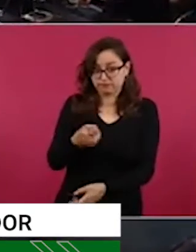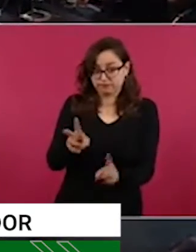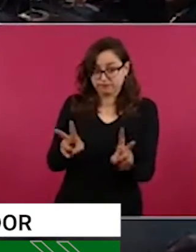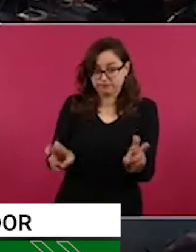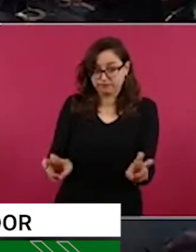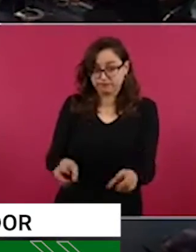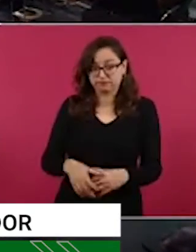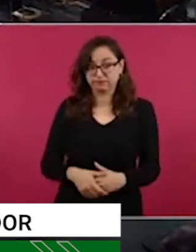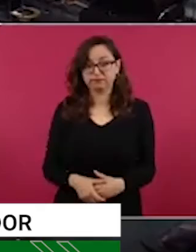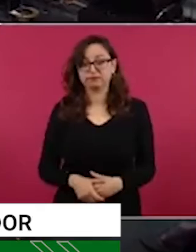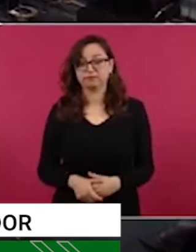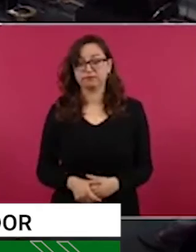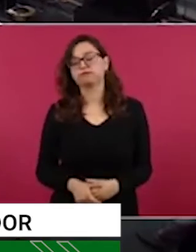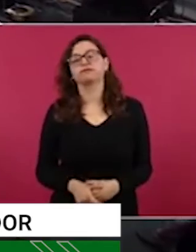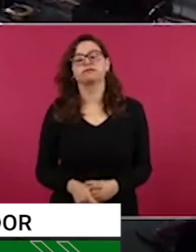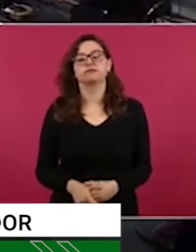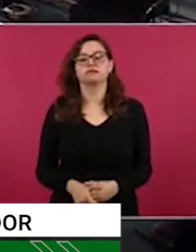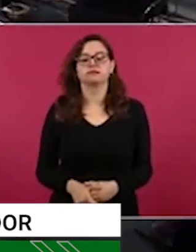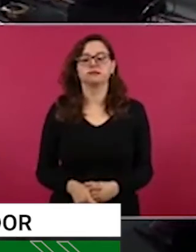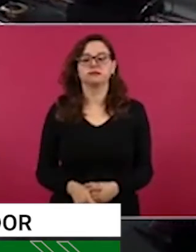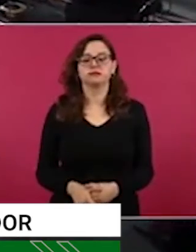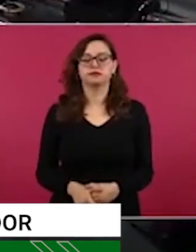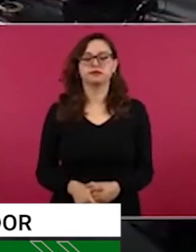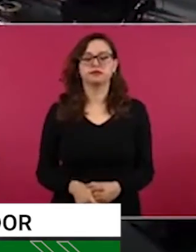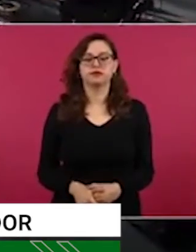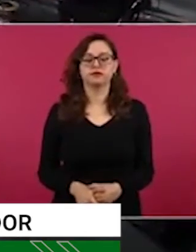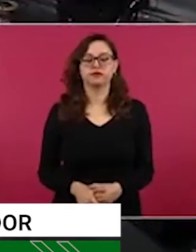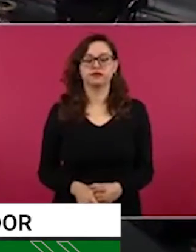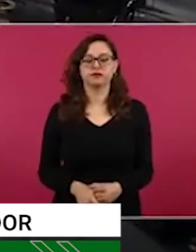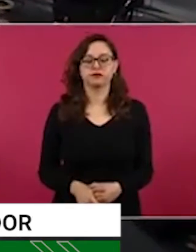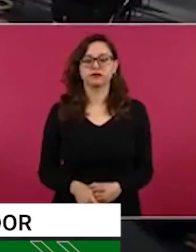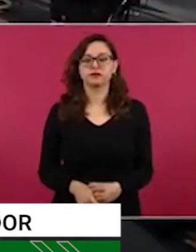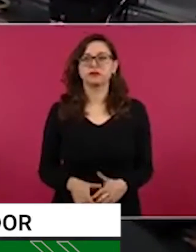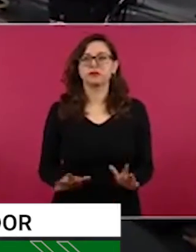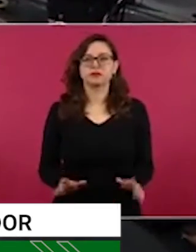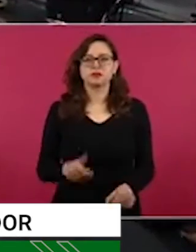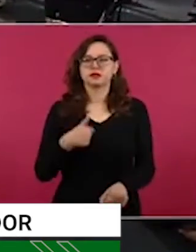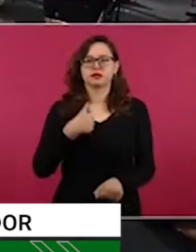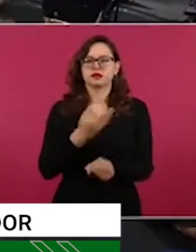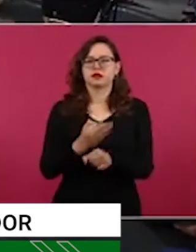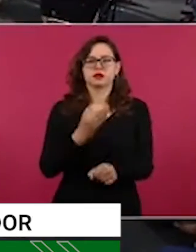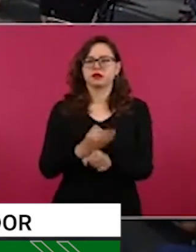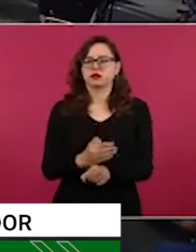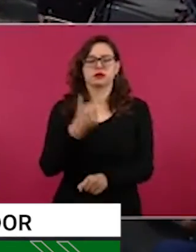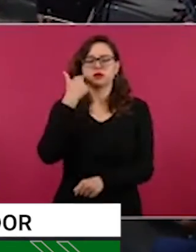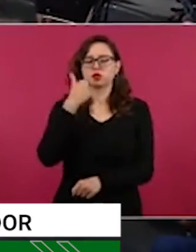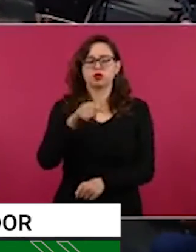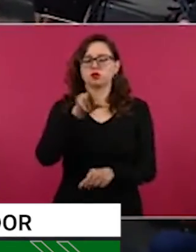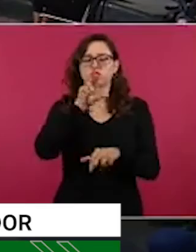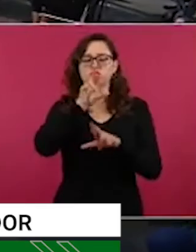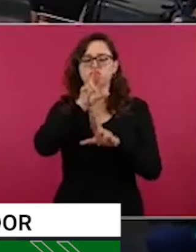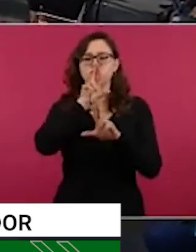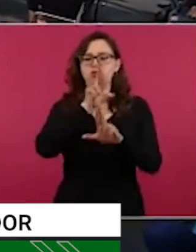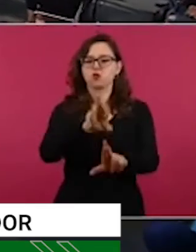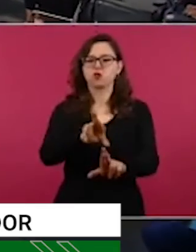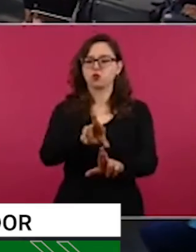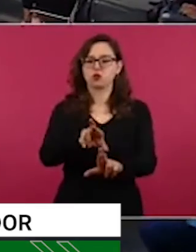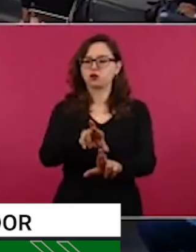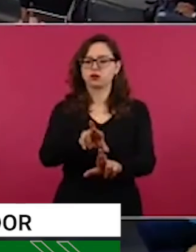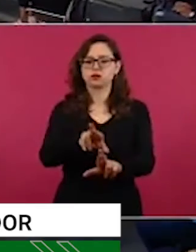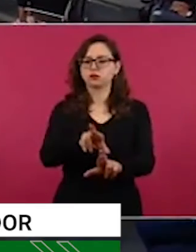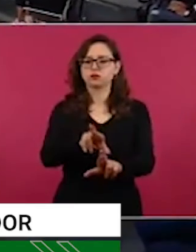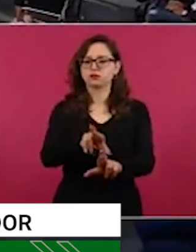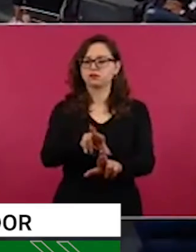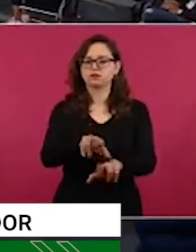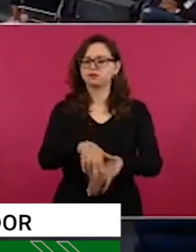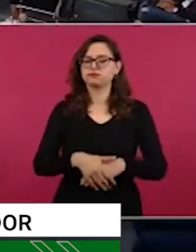un acuerdo muy respetuoso con el presidente de Estados Unidos, Joe Biden, respecto al tema energético tras la carta que le envió por las consultas